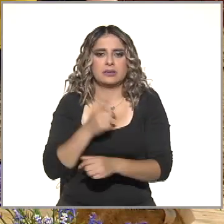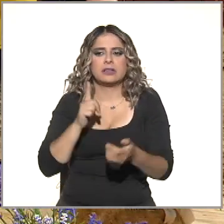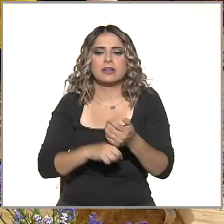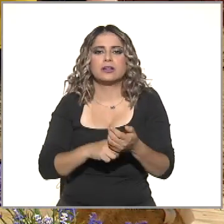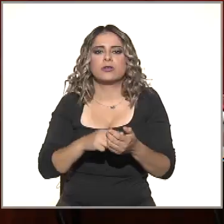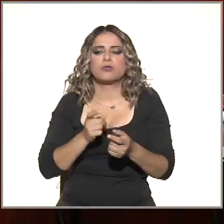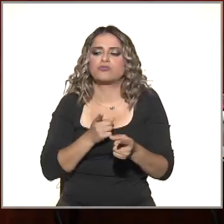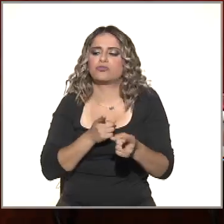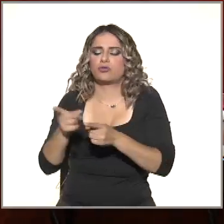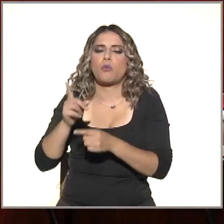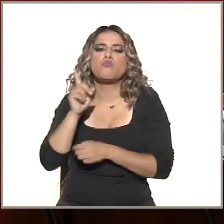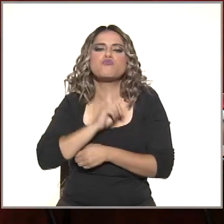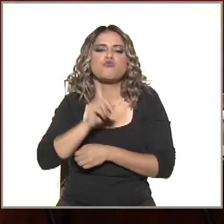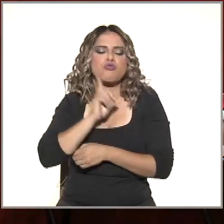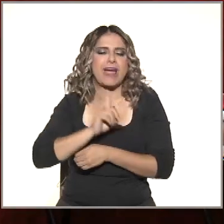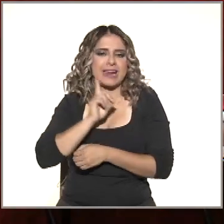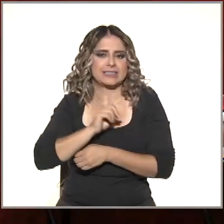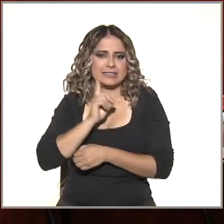expresión hacia las mujeres.